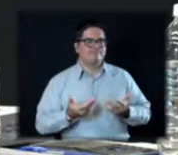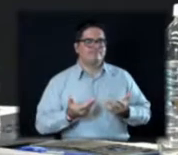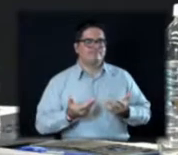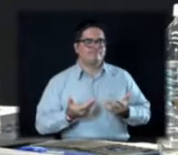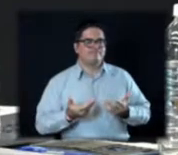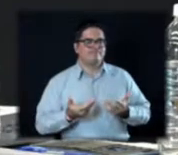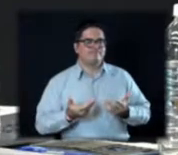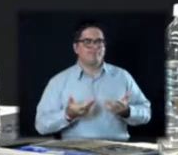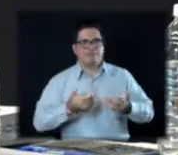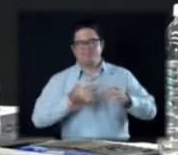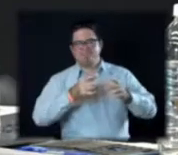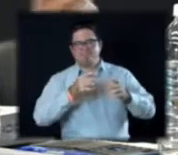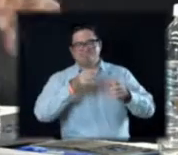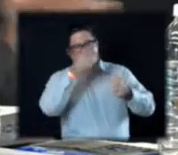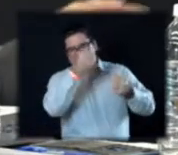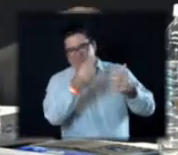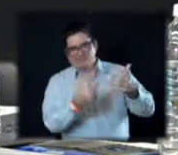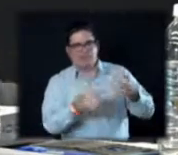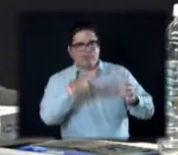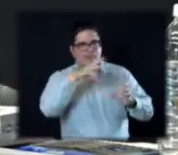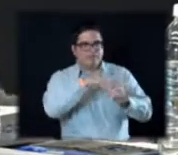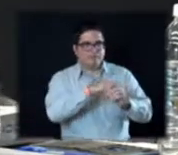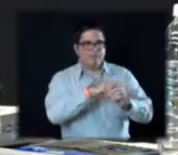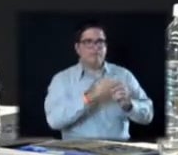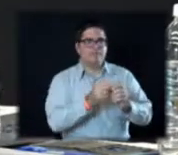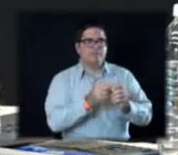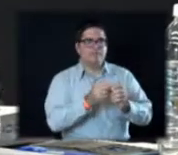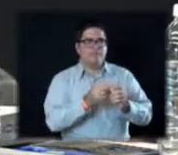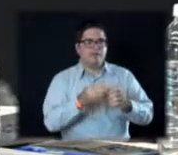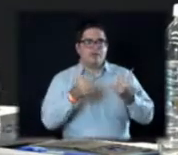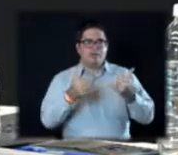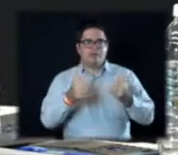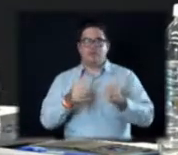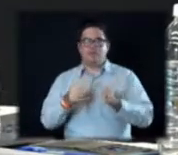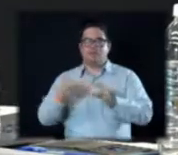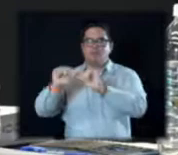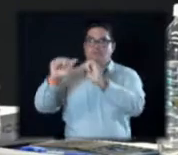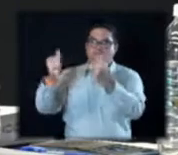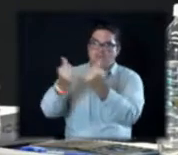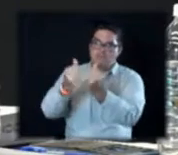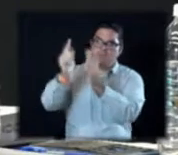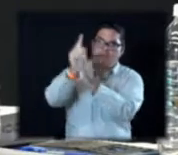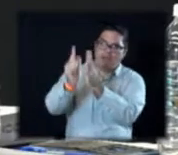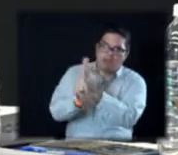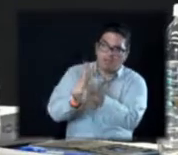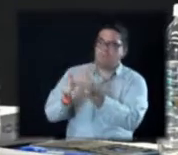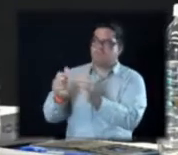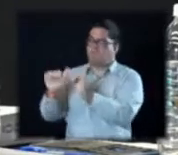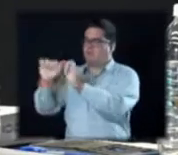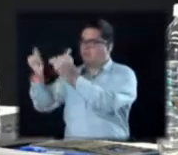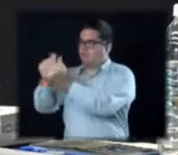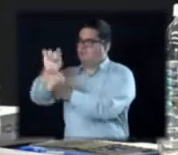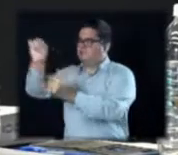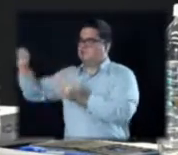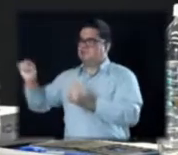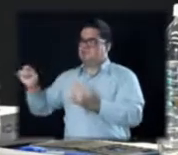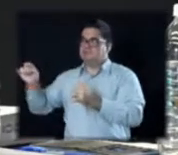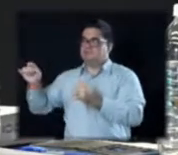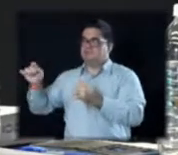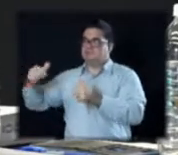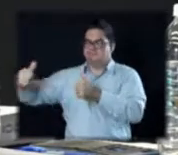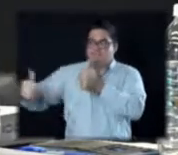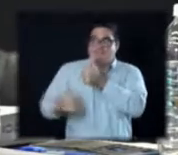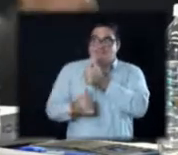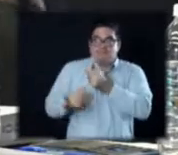hay muchas cosas que tienen que ver con el nivel de componentes, que son entidades separadas legalmente sobre las cuales no